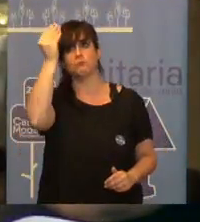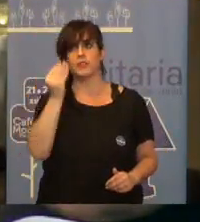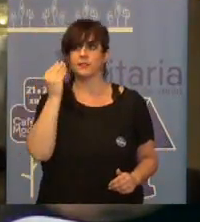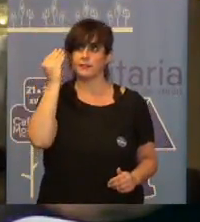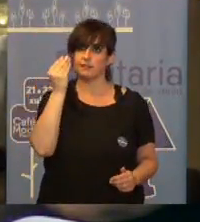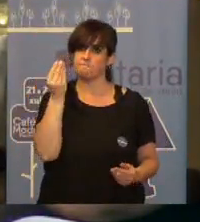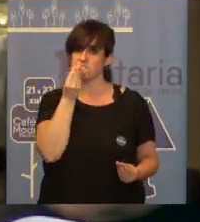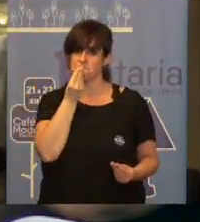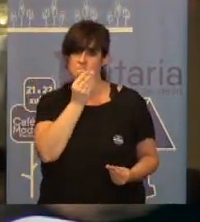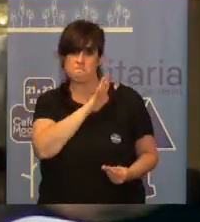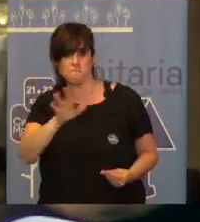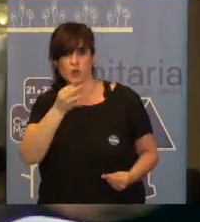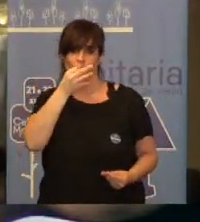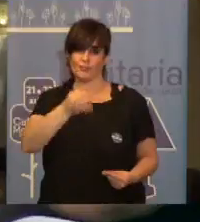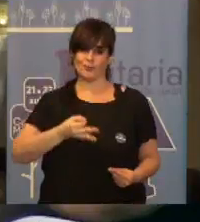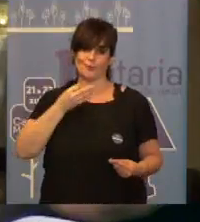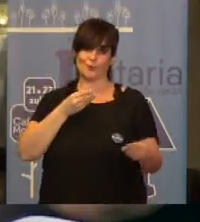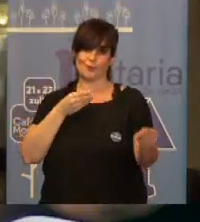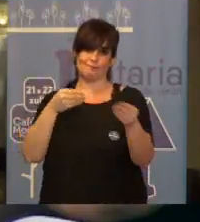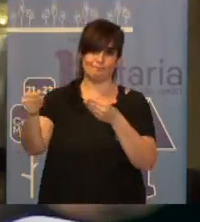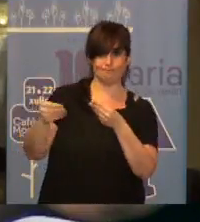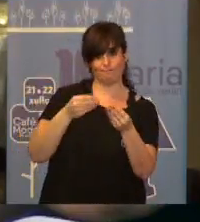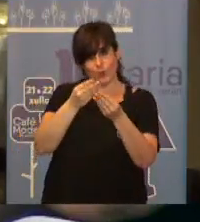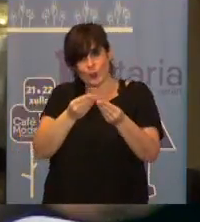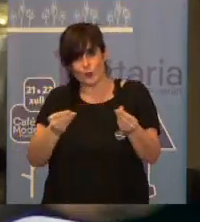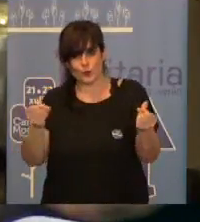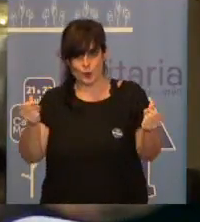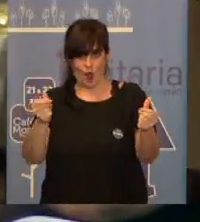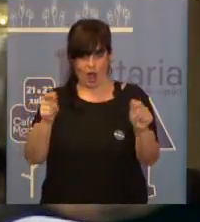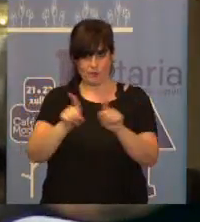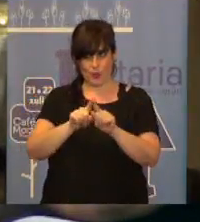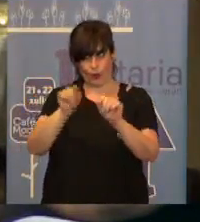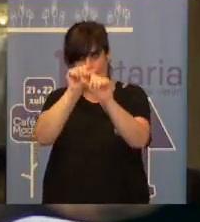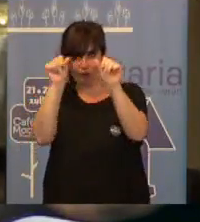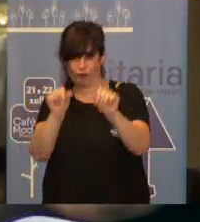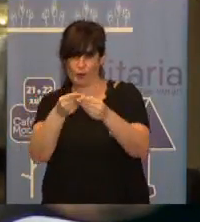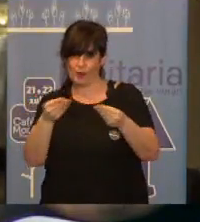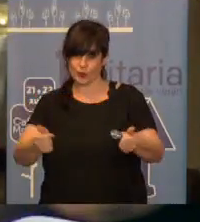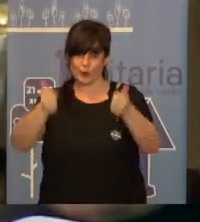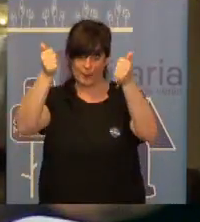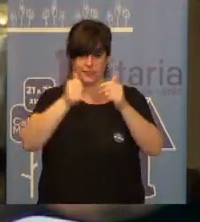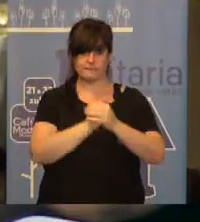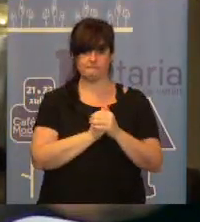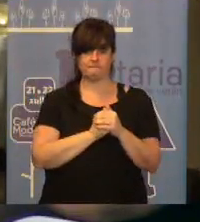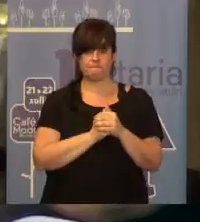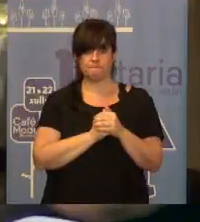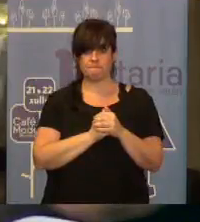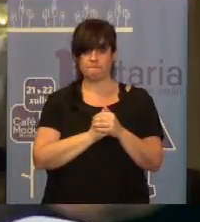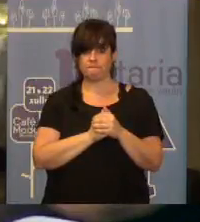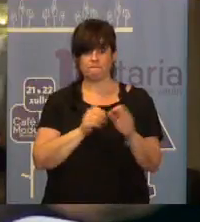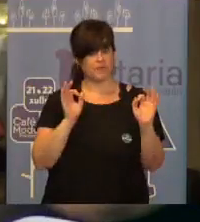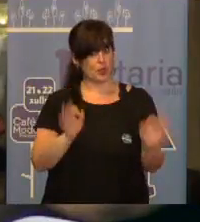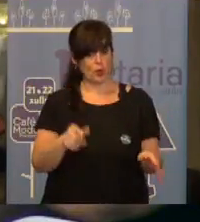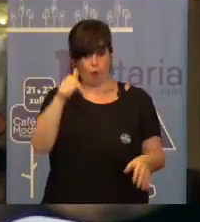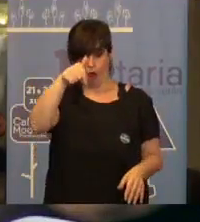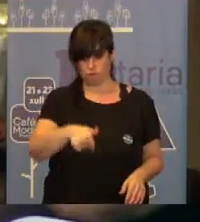era moderar máis o discurso e ir pola vía dunha esquerda máis moderada e tal. Así pasou tamén ao principios deste século,